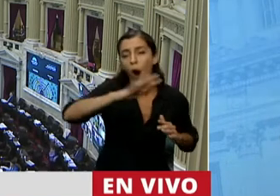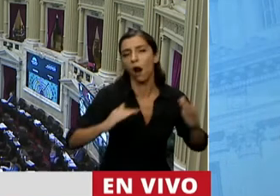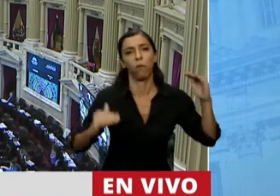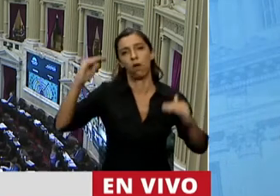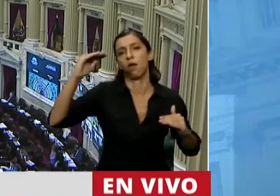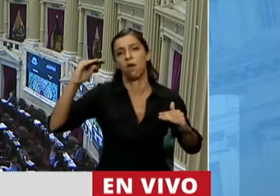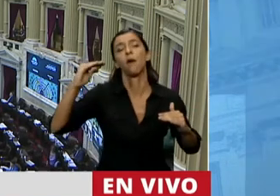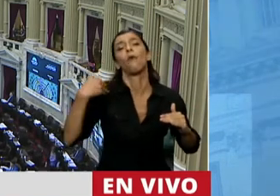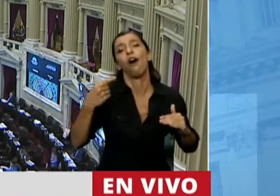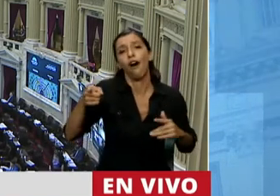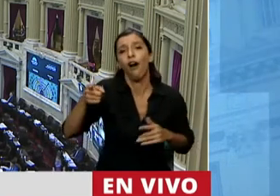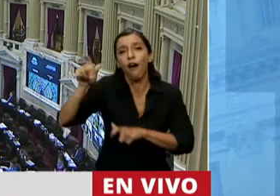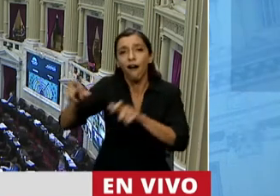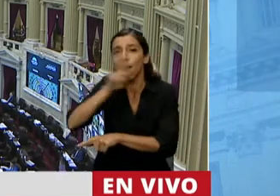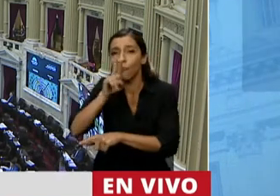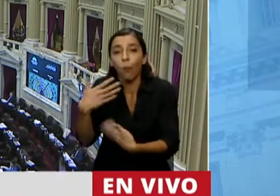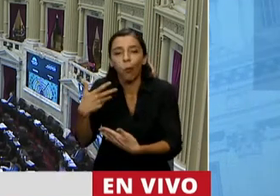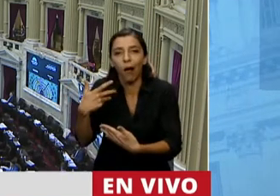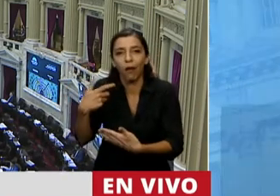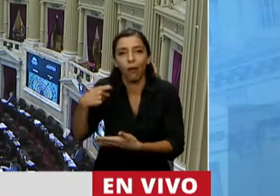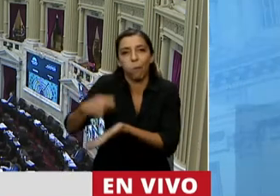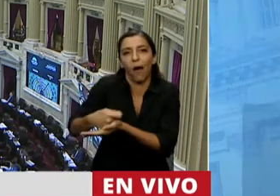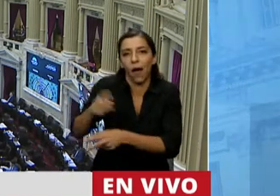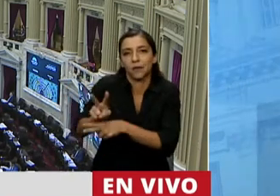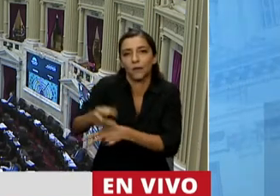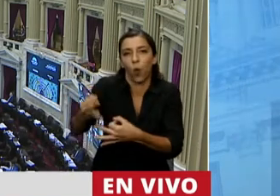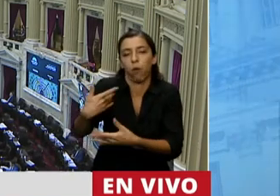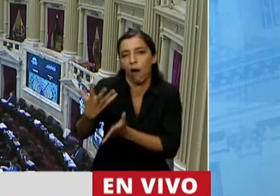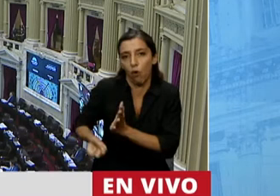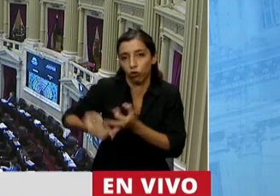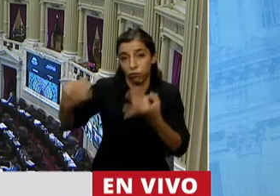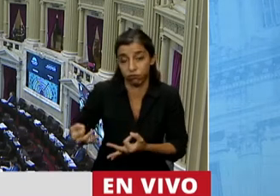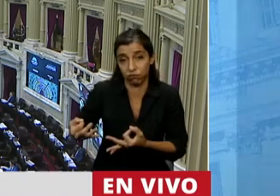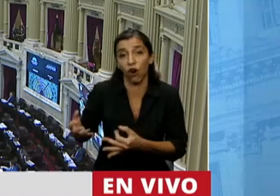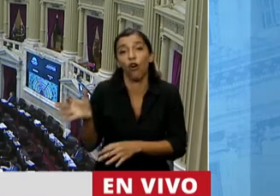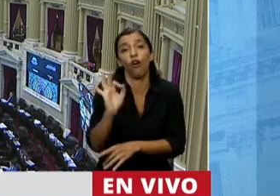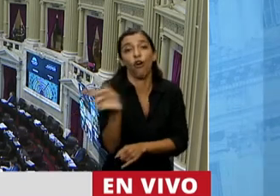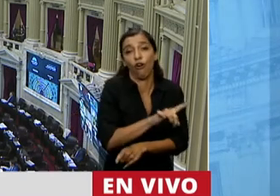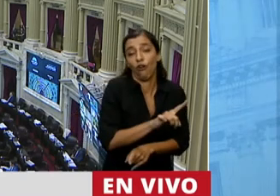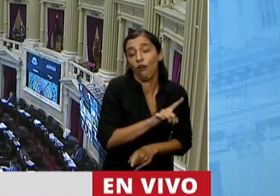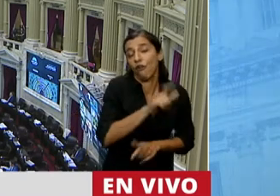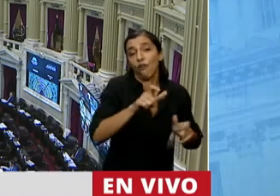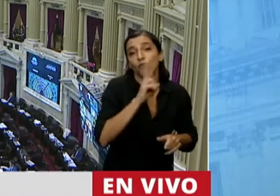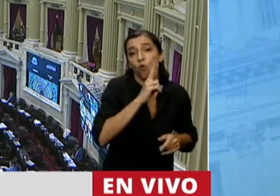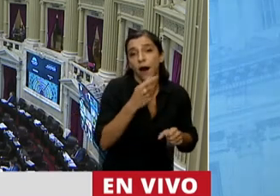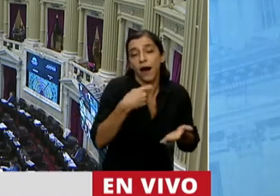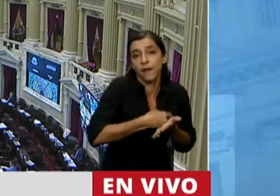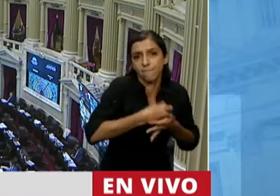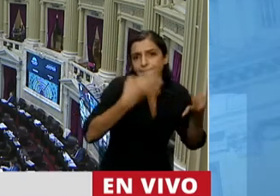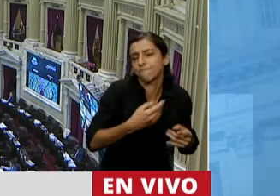acceder a un aborto seguro y aquellas que no, y ponen en riesgo su salud, su vida y su